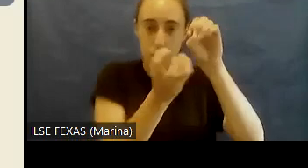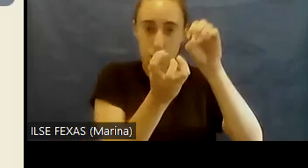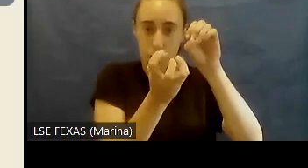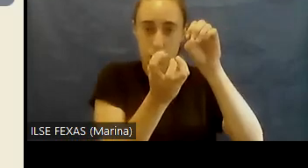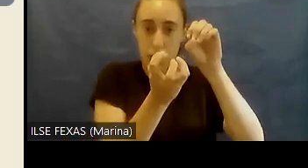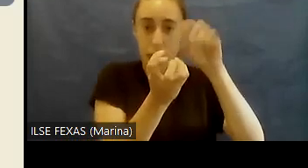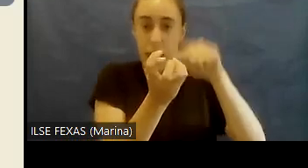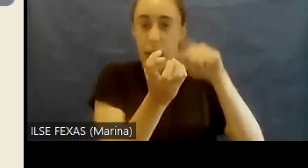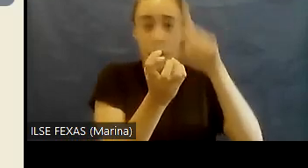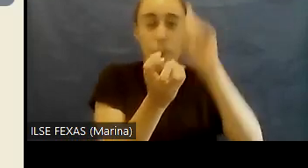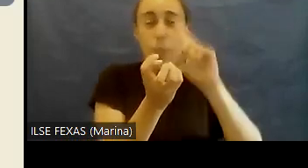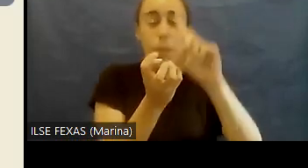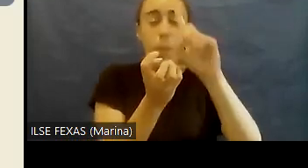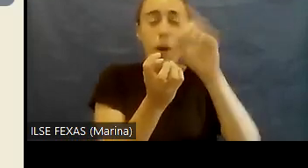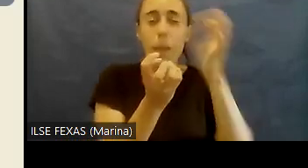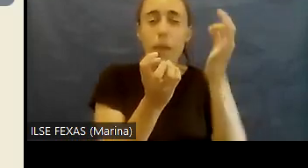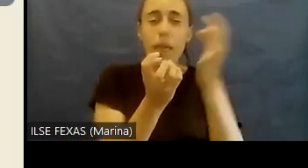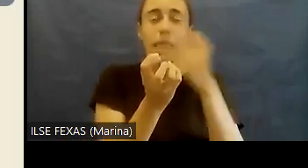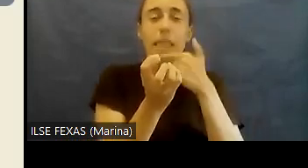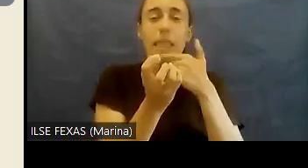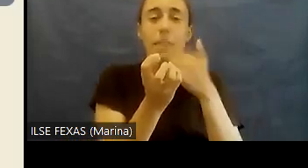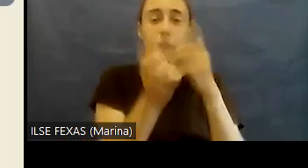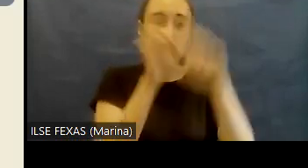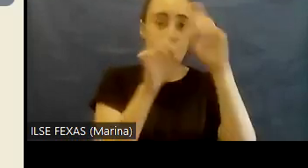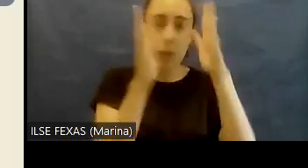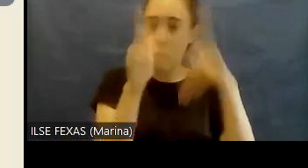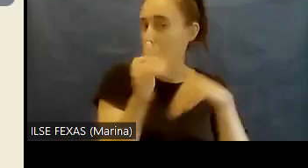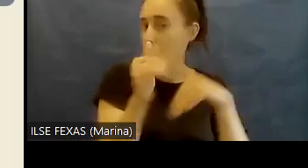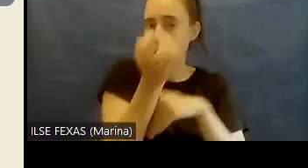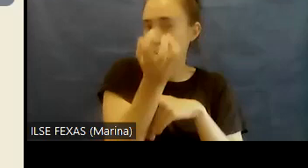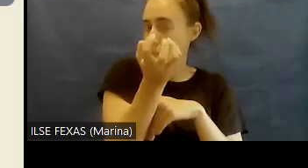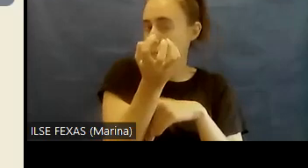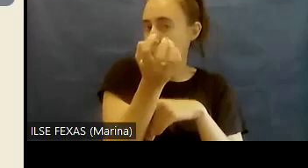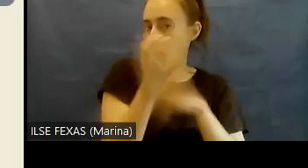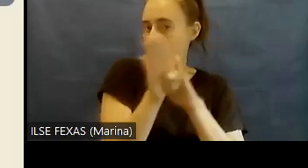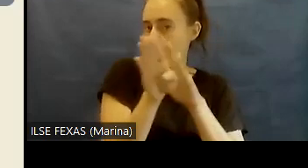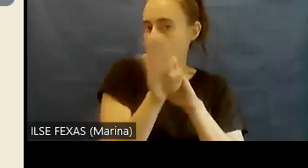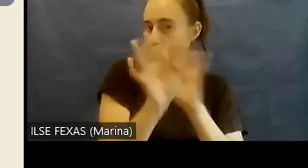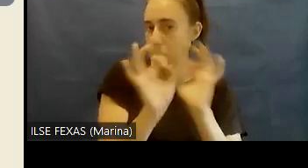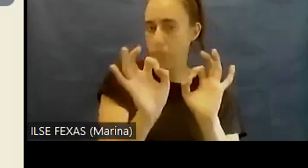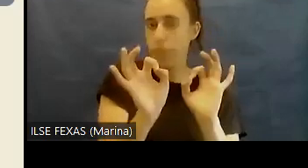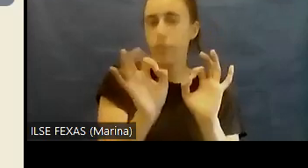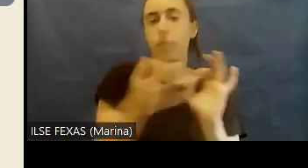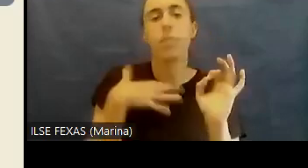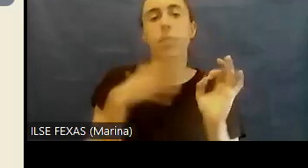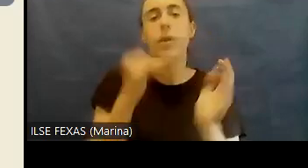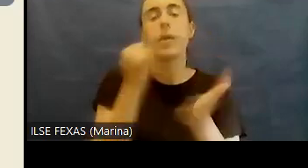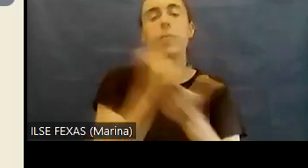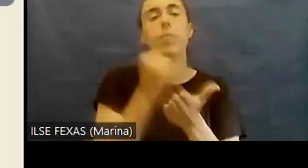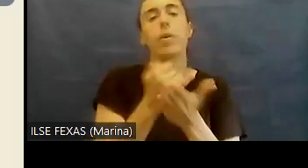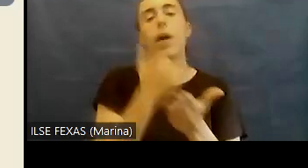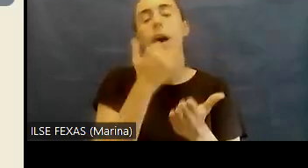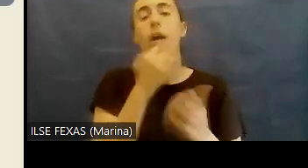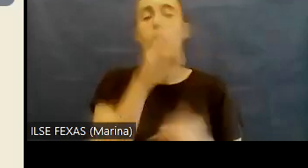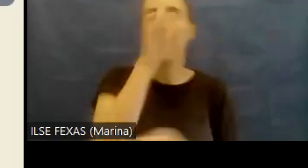esos sacos es si no hay ningún tipo de alteración, pues nada, están ahí y ya está. Nos podemos encontrar en alguna prueba de